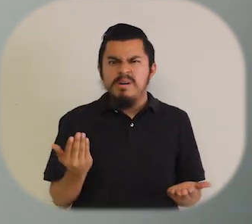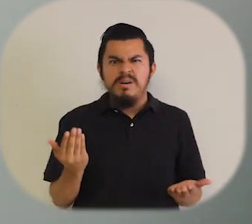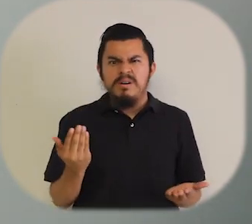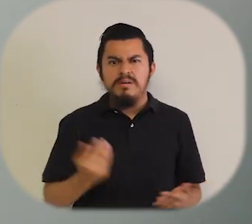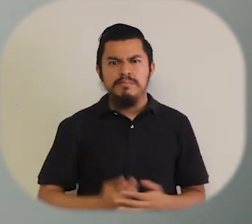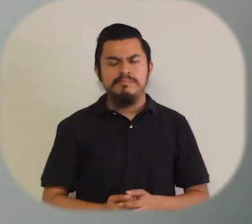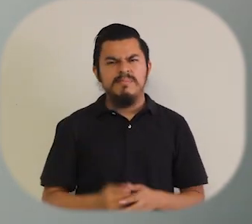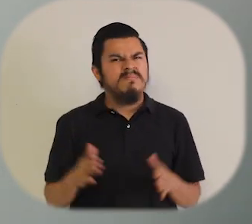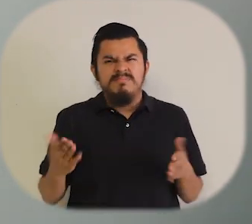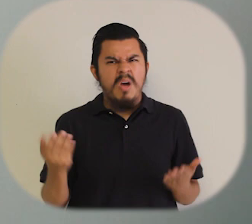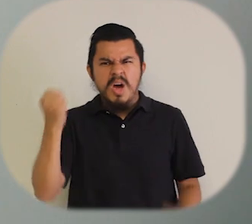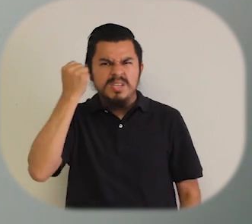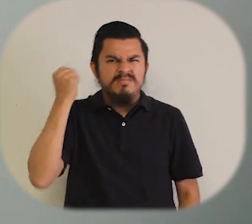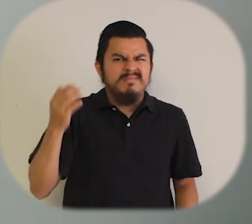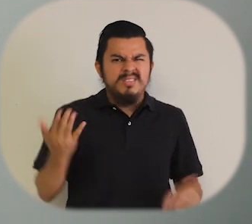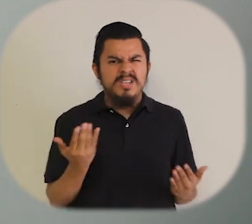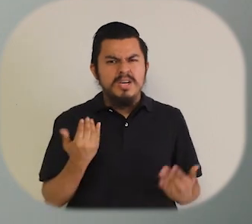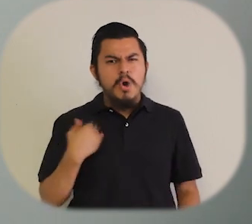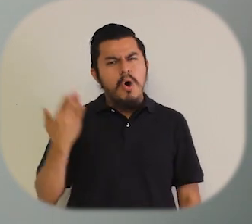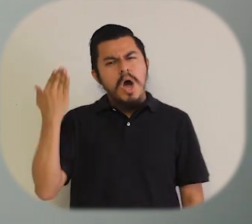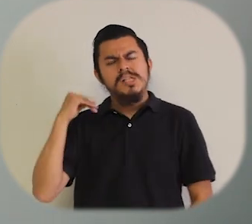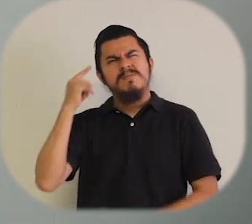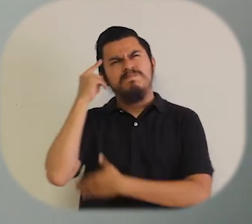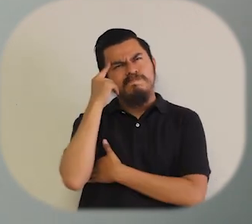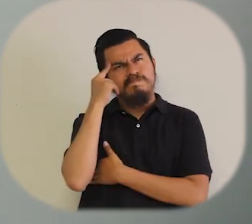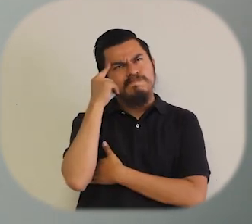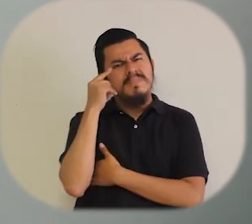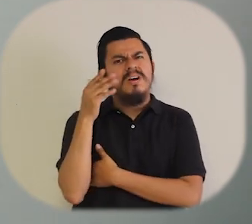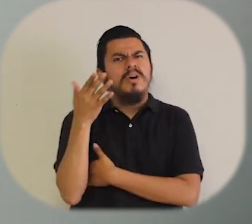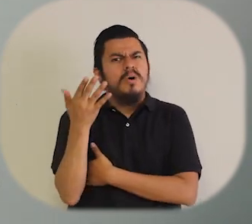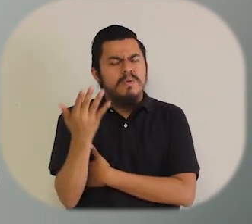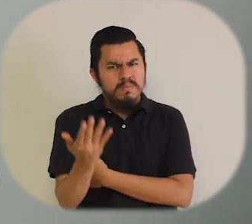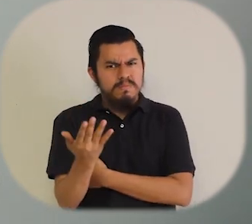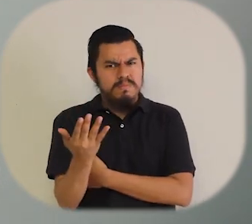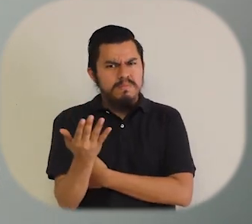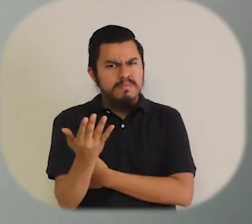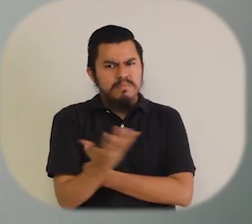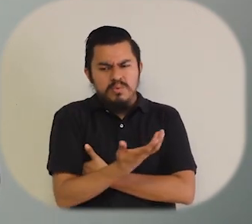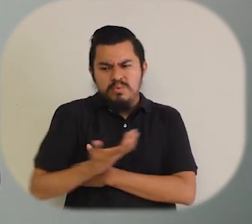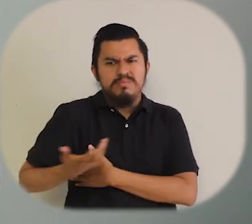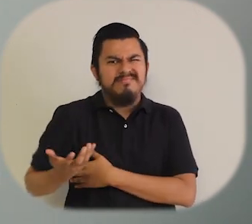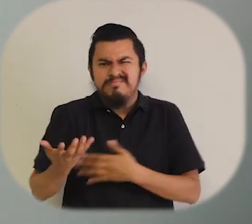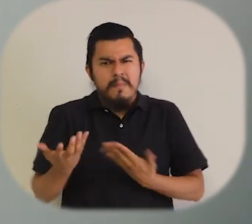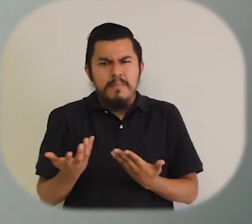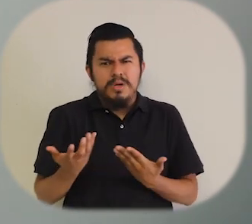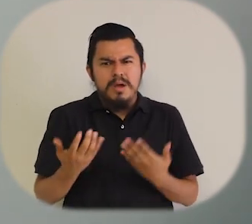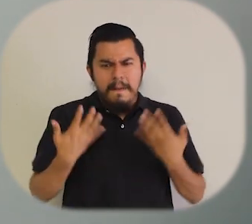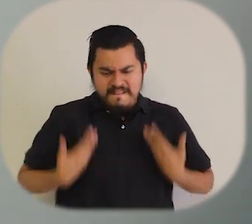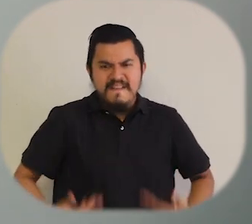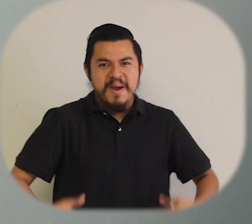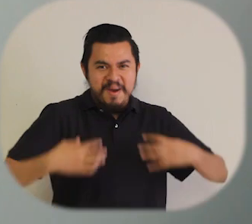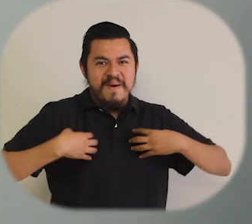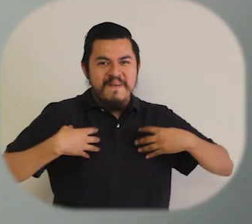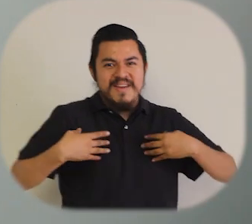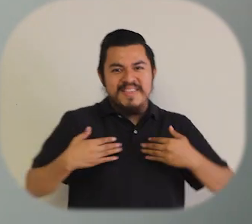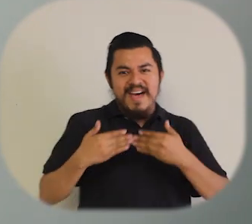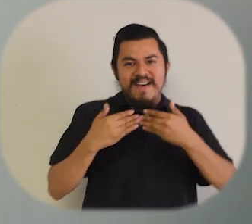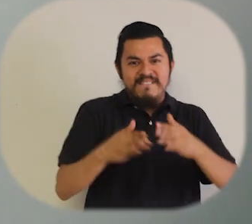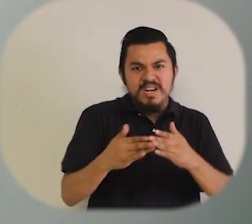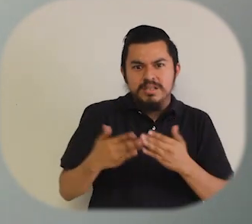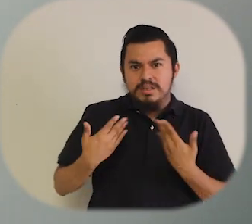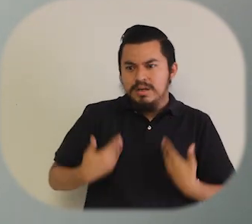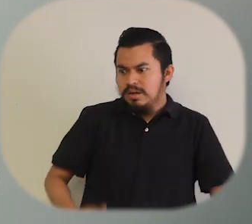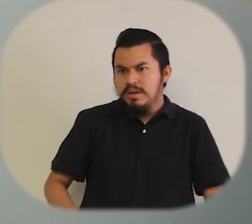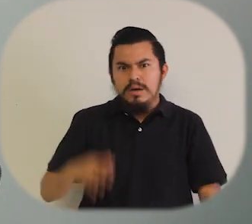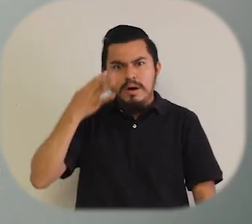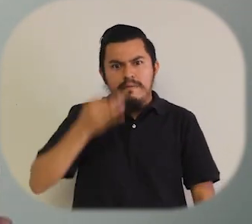Porque desde antes yo pensé, ¿por qué nosotros somos tan diferentes a la iglesia primitiva? ¿Por qué es que nuestra fe es